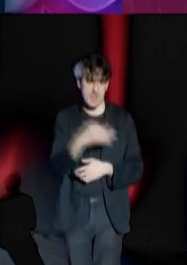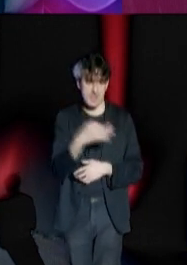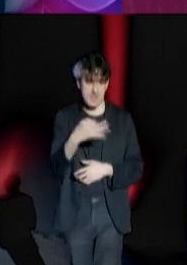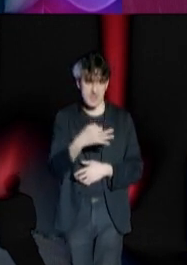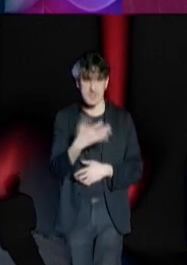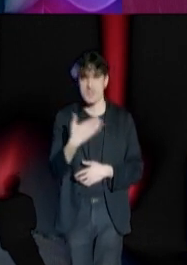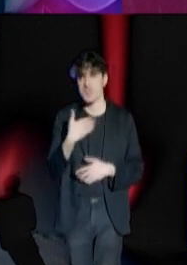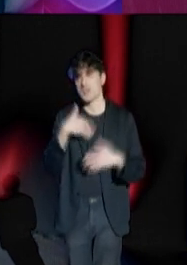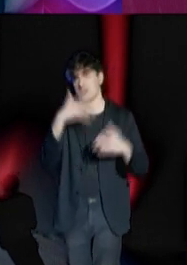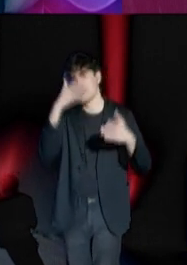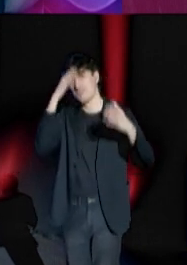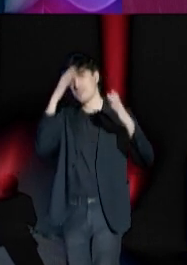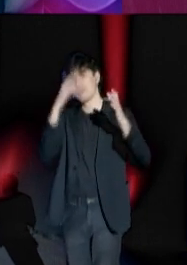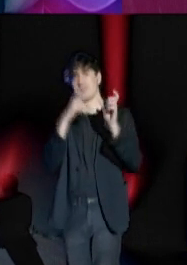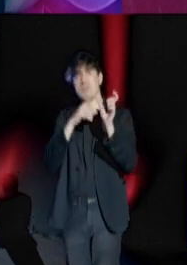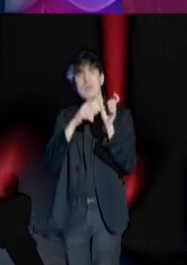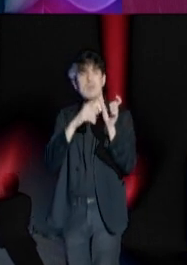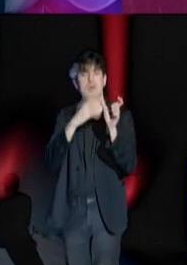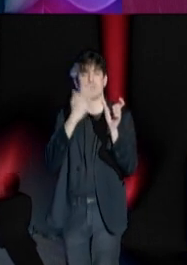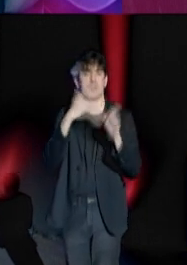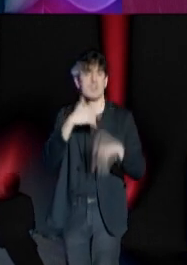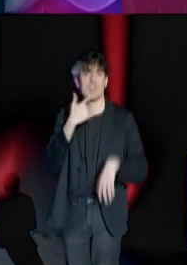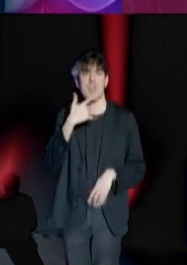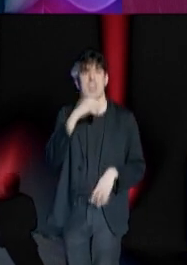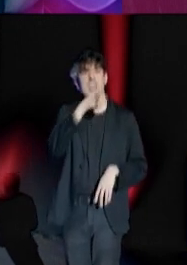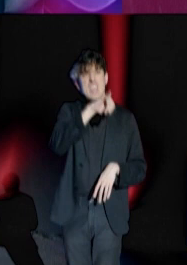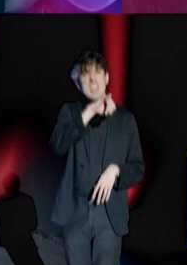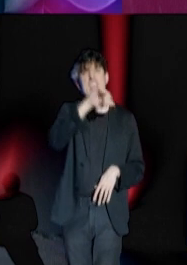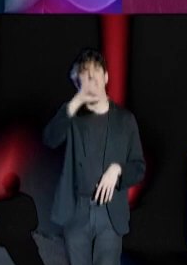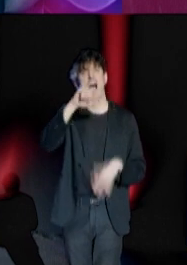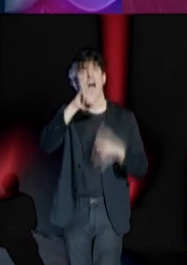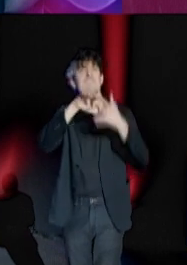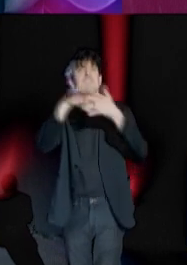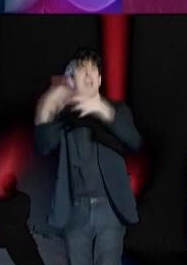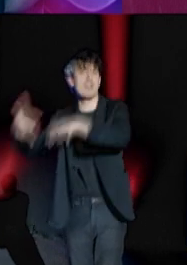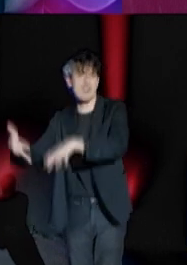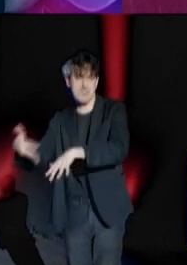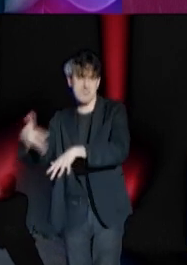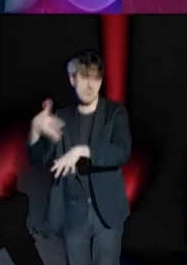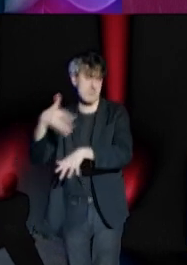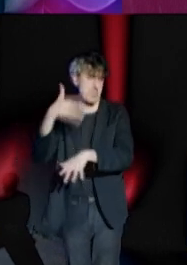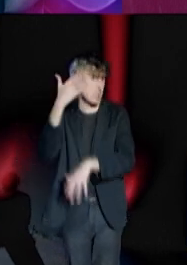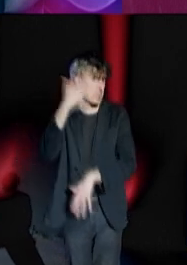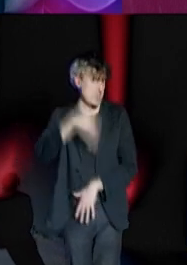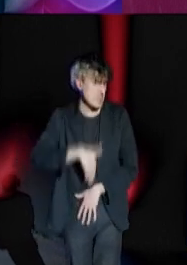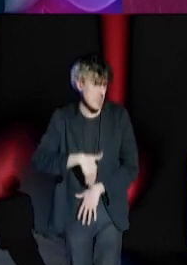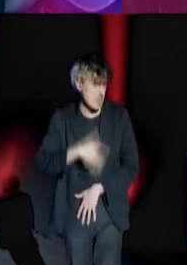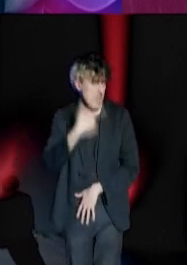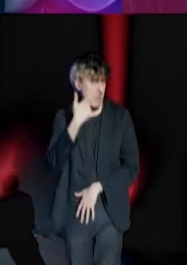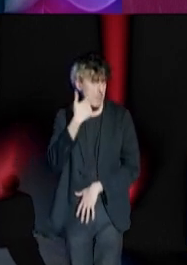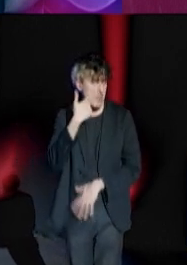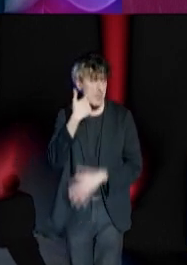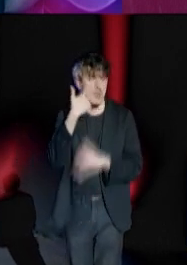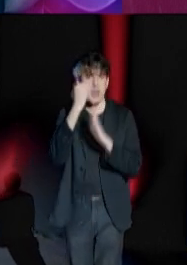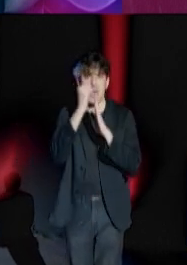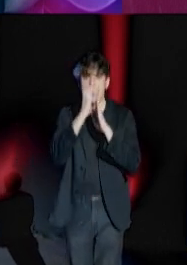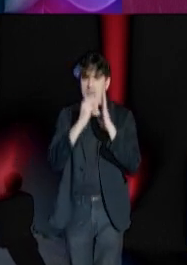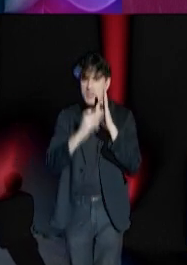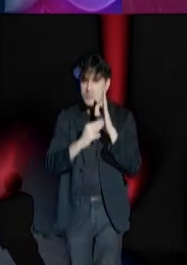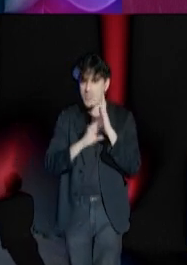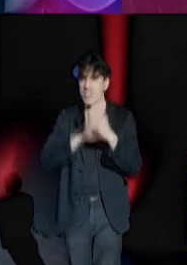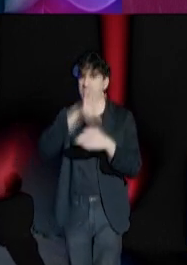decir una palabra que no y afica es decir pensar en cómo las aplicaciones van a hablar Inteligencia